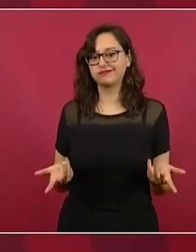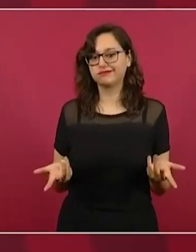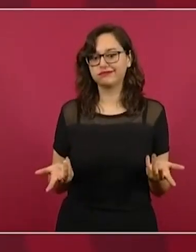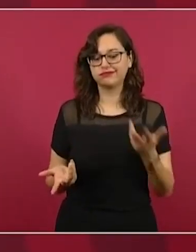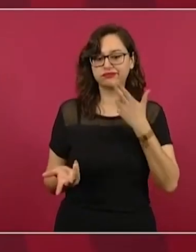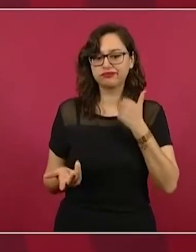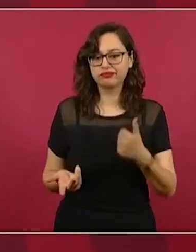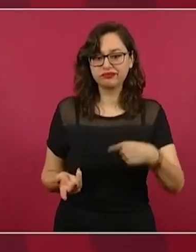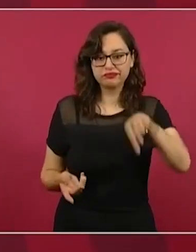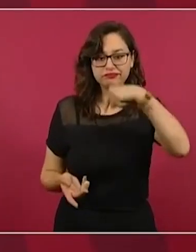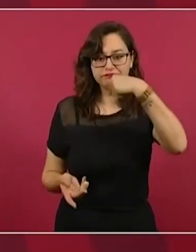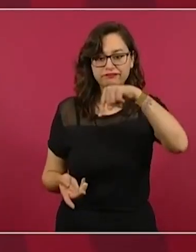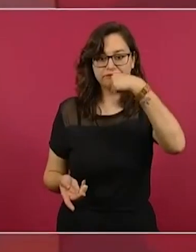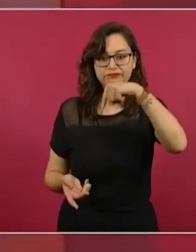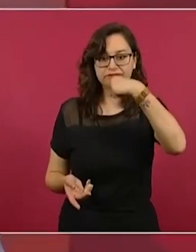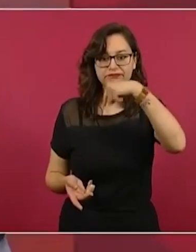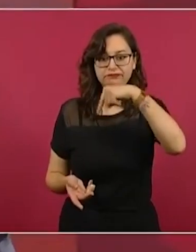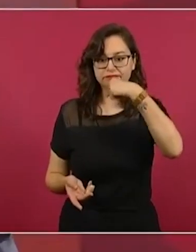Yo mido